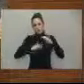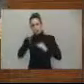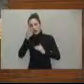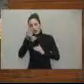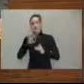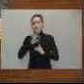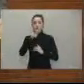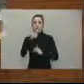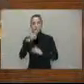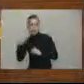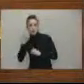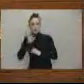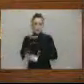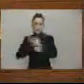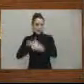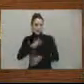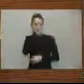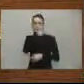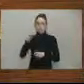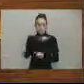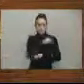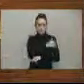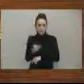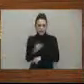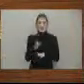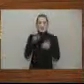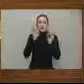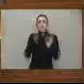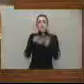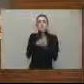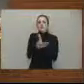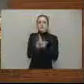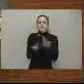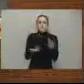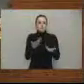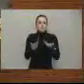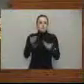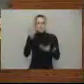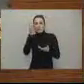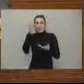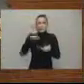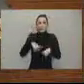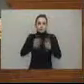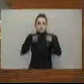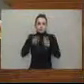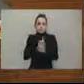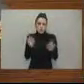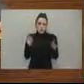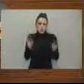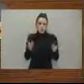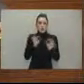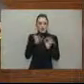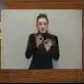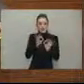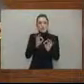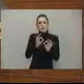encuentran en situación de desempleo. No se trata de un planteamiento novedoso, que incorpore una gran novedad. Esto se está